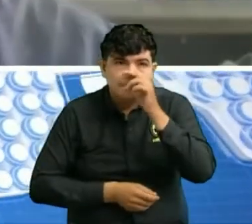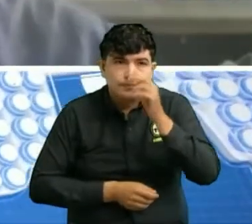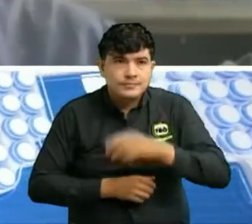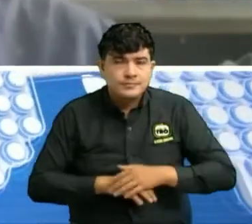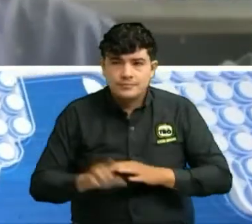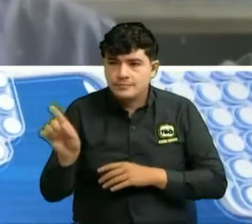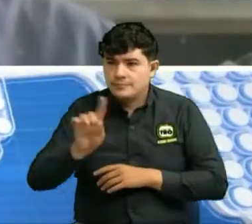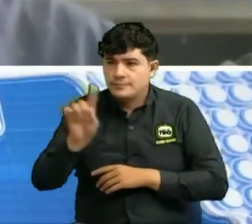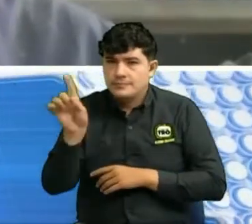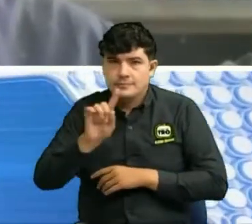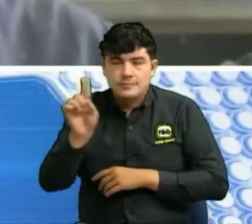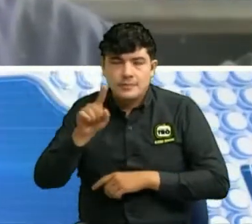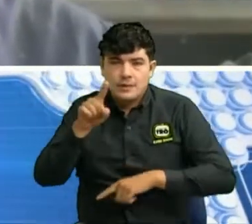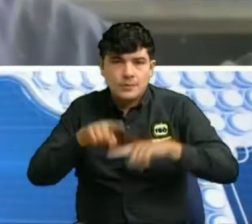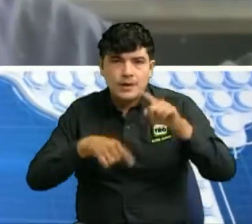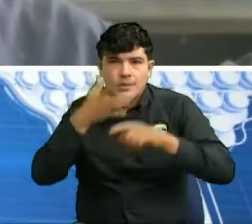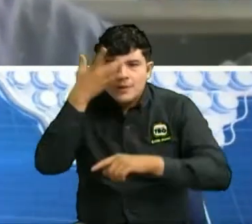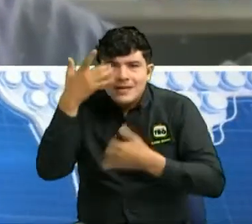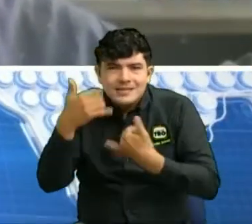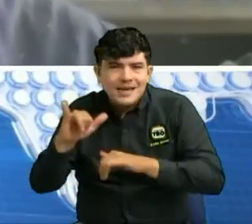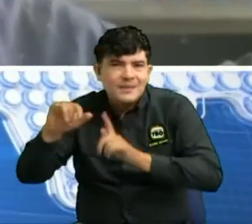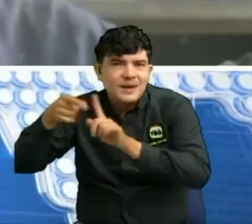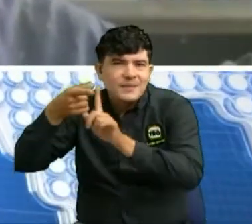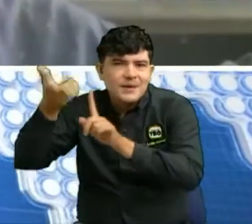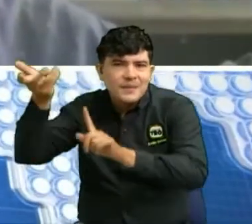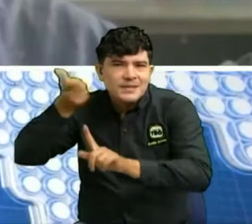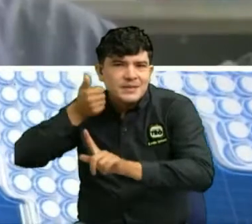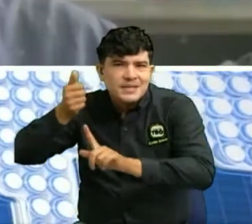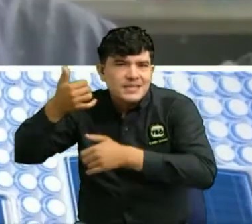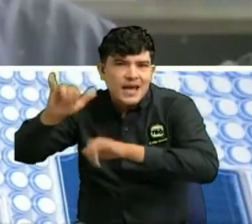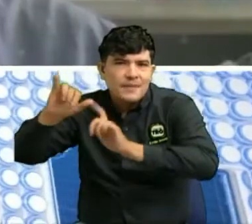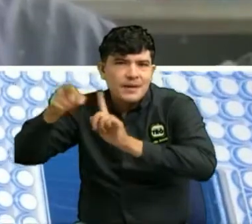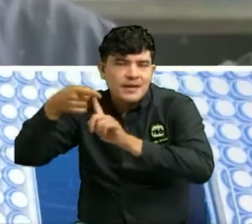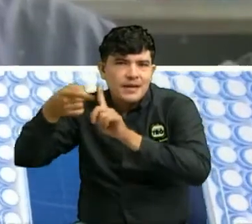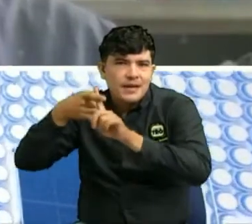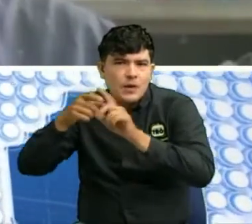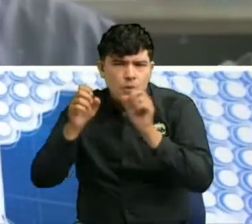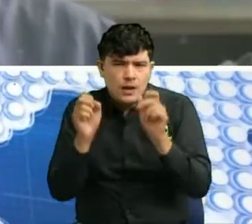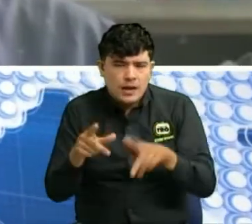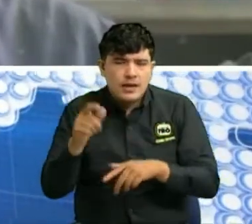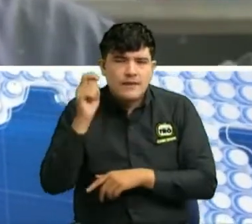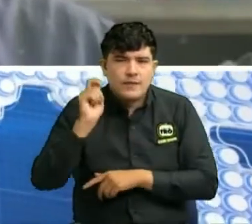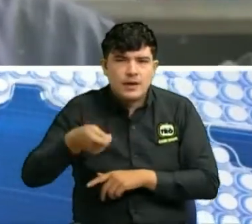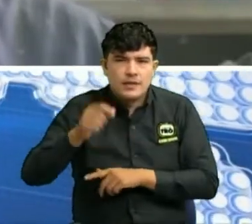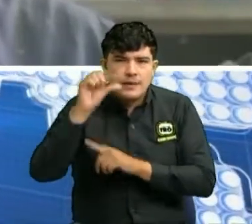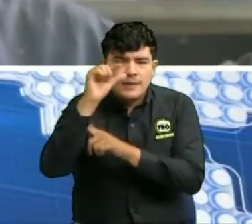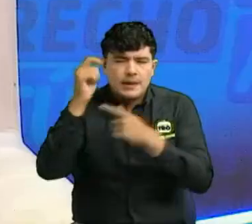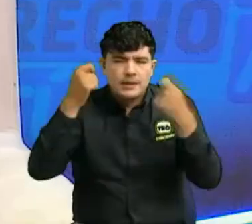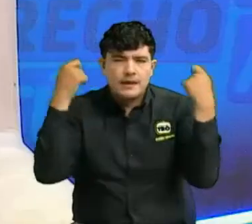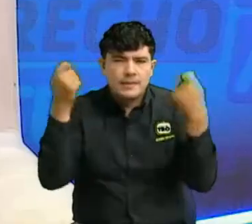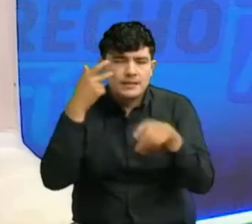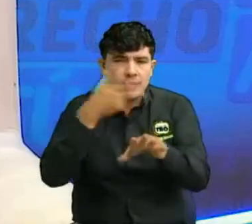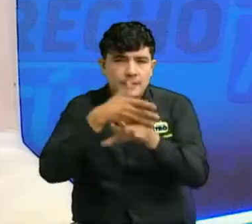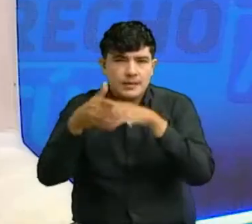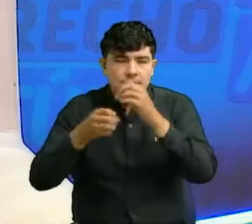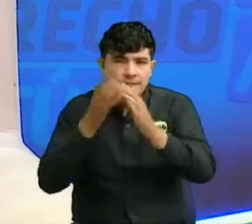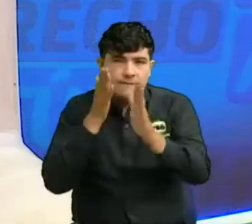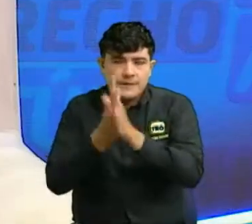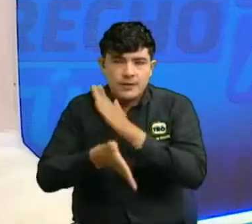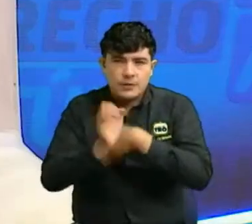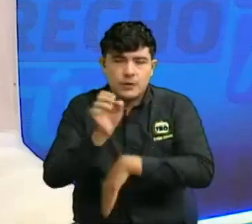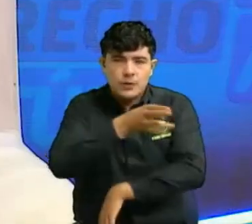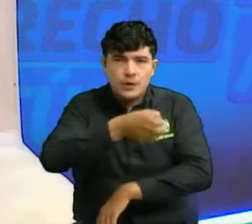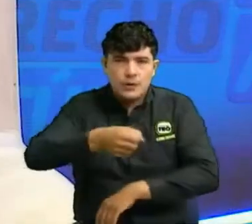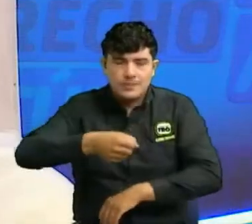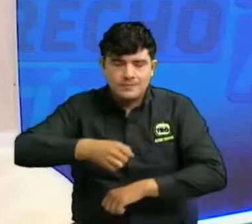No, por regla general no, porque ya está pensionado. Bueno, abogado, vamos a una pausa comercial, pero ya regresamos y ya seguimos